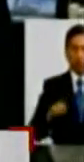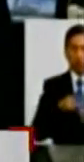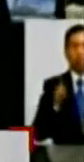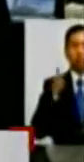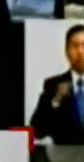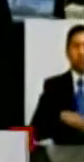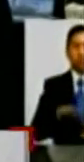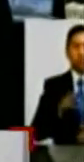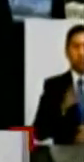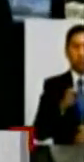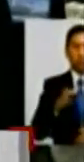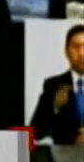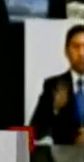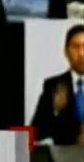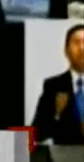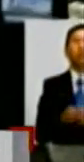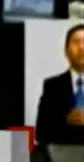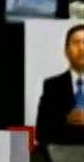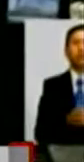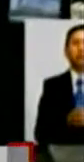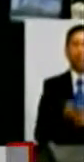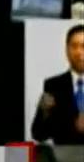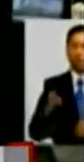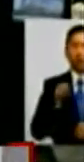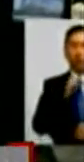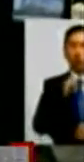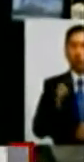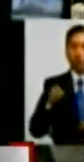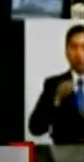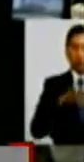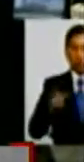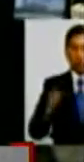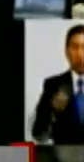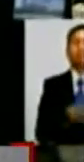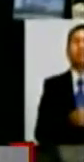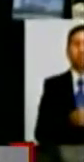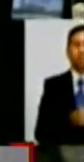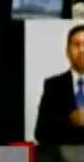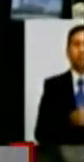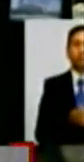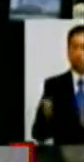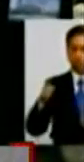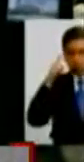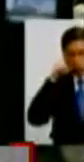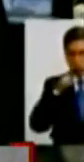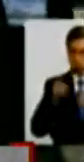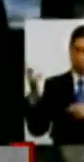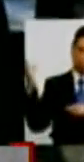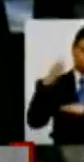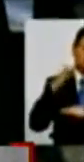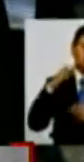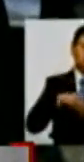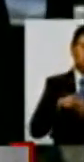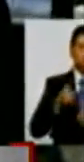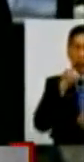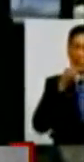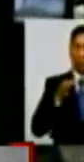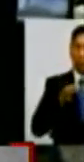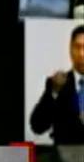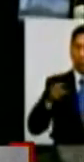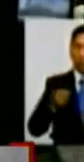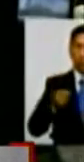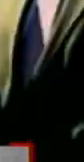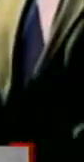1904 no garantiza ni paz de amistad fue un tratado impuesto injusto e